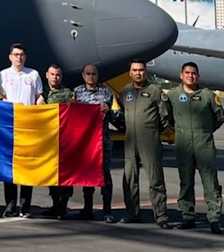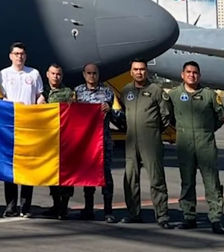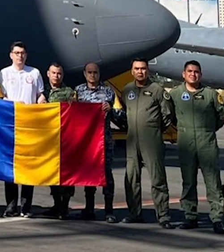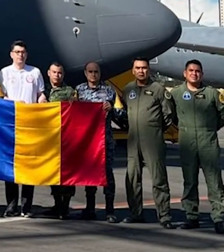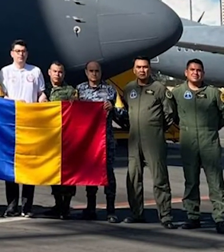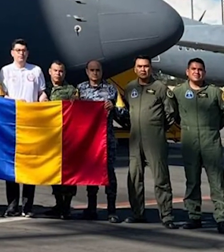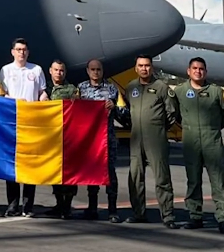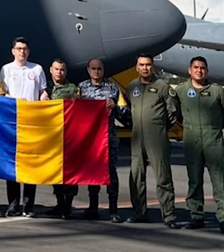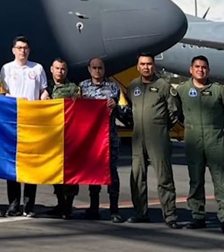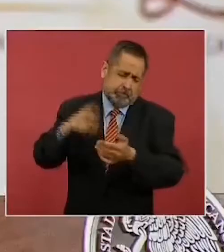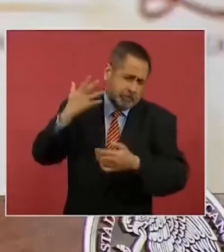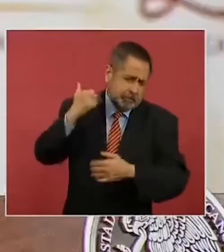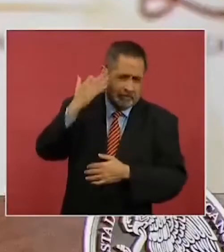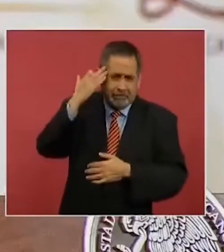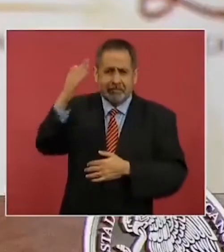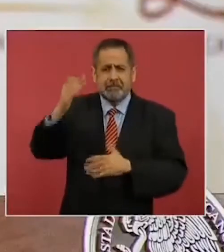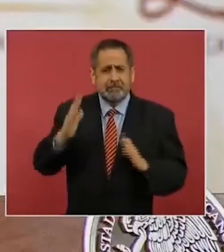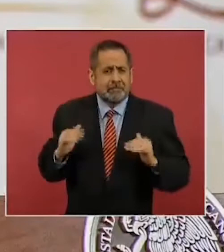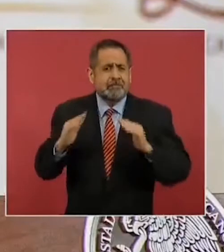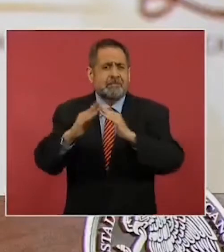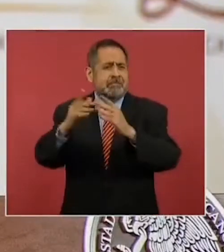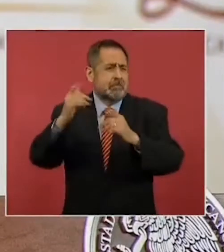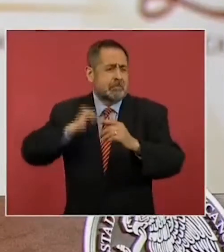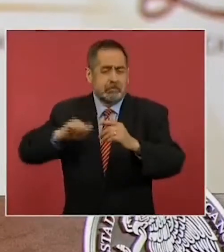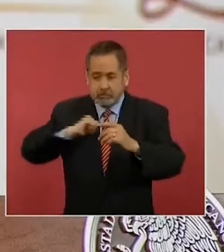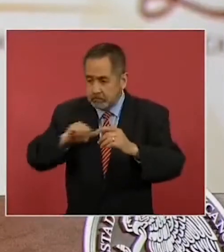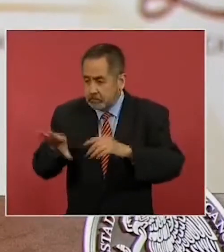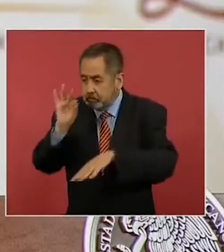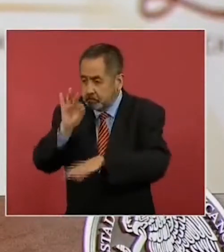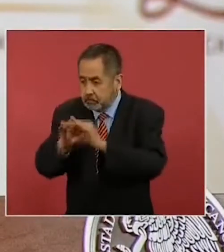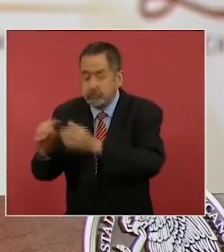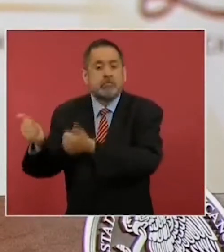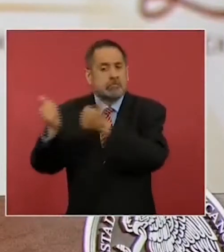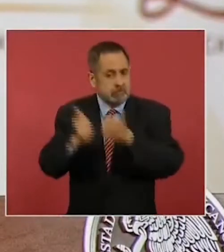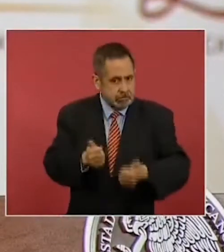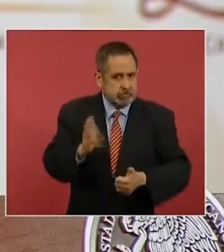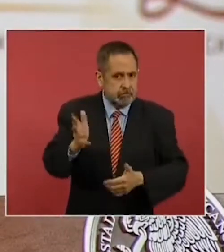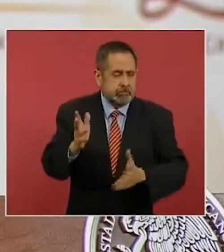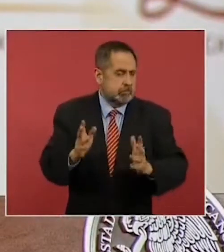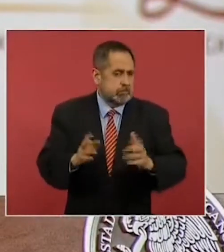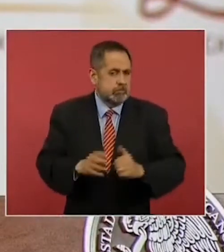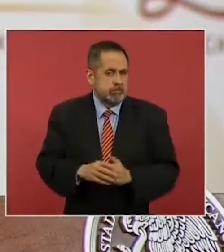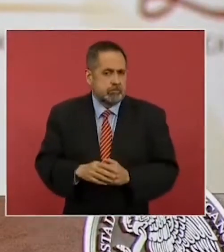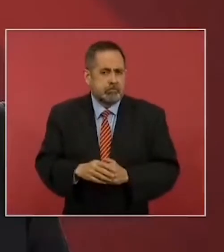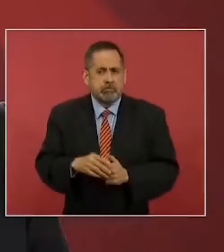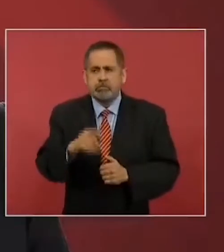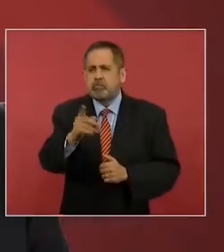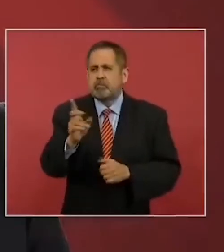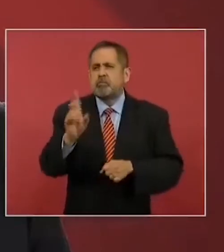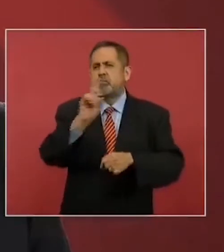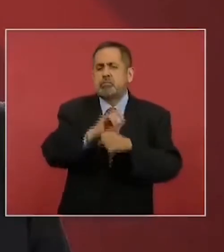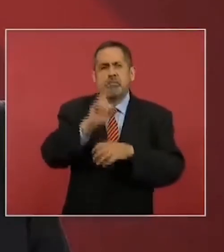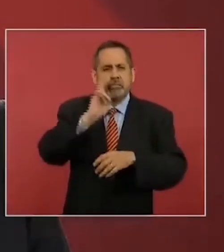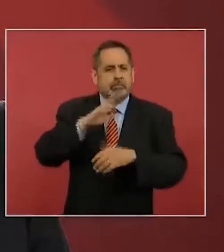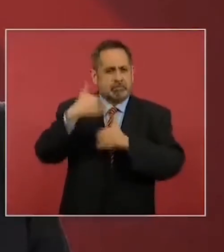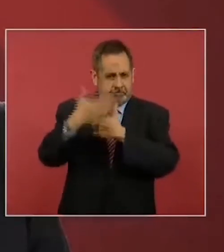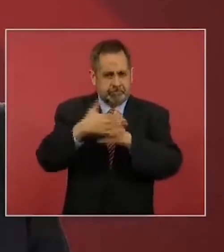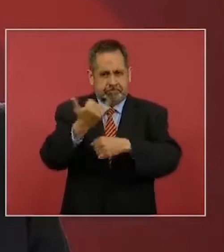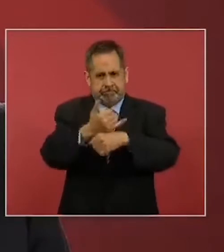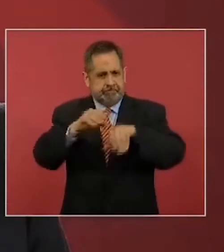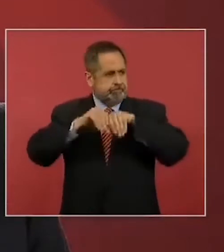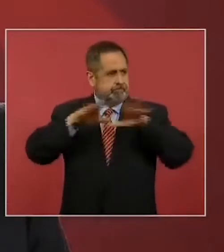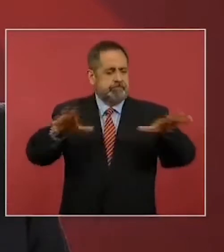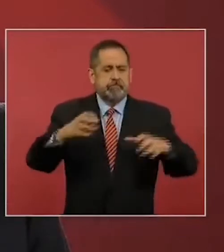la guerra en ucrania hoy sale un nuevo avión de la fuerza aérea para traer a mexicanos y también a latinoamericanos que no tienen cómo